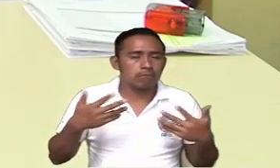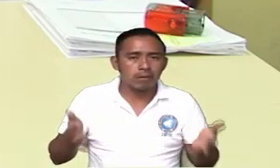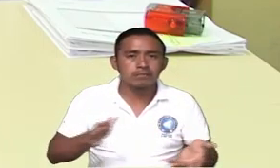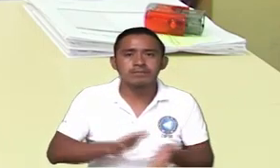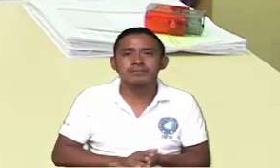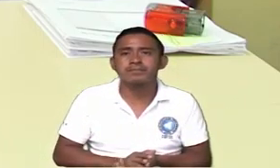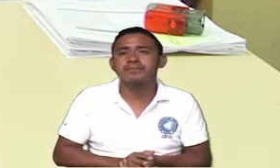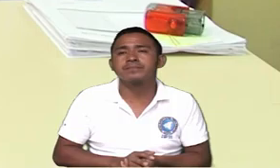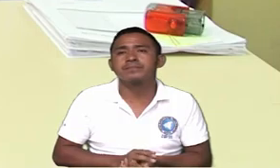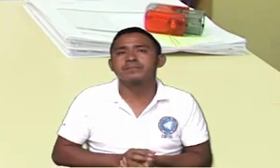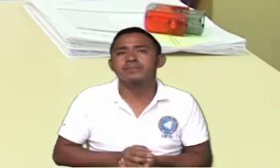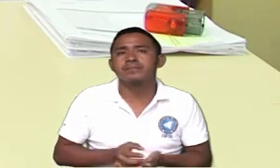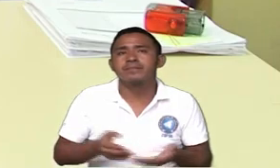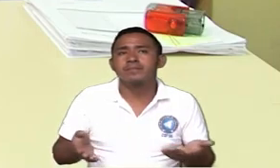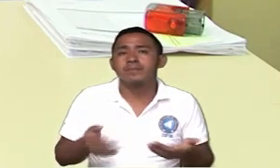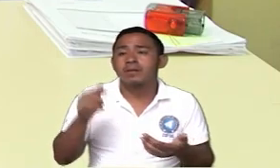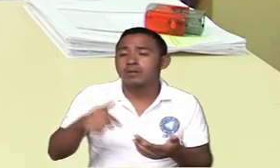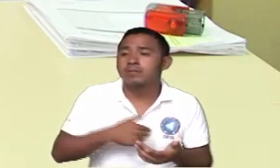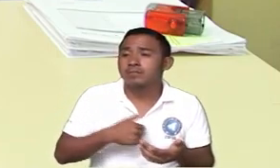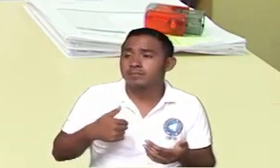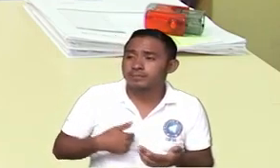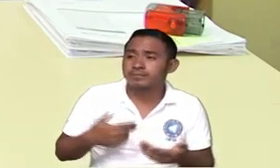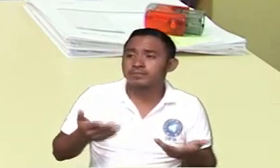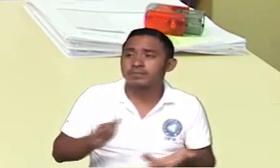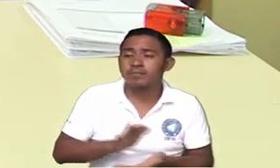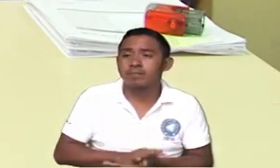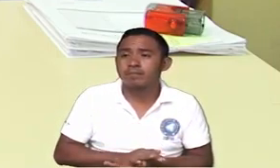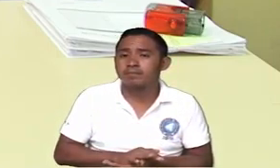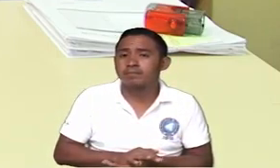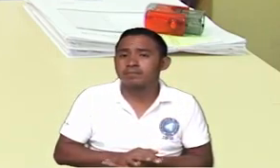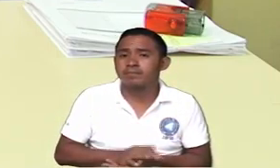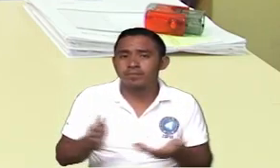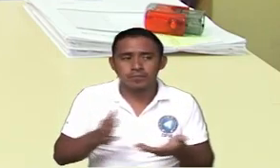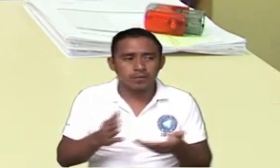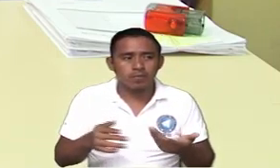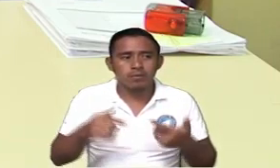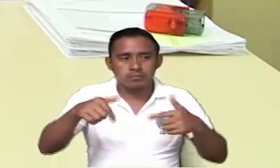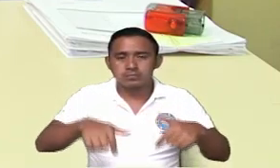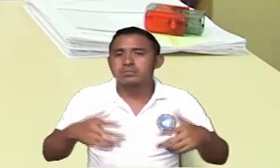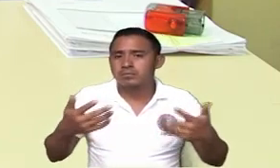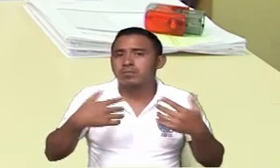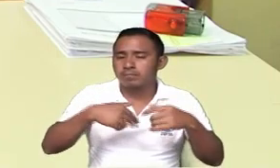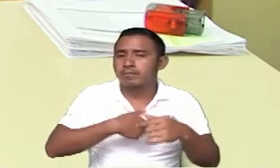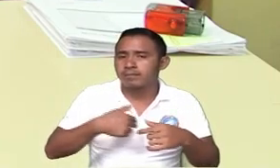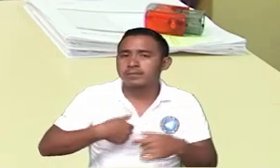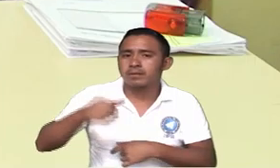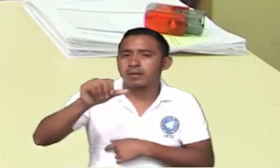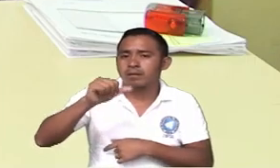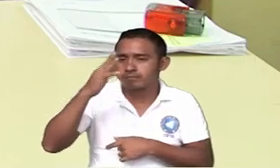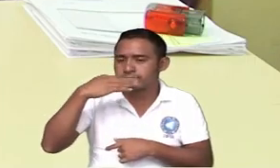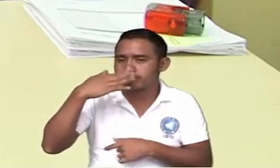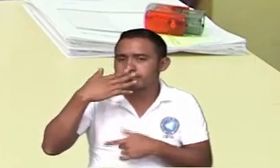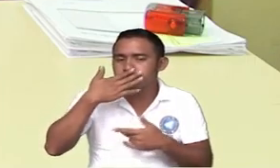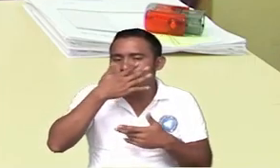un refresco, esto va a provocar resequedad en nuestra boca y por consiguiente provoca mal aliento. ¿Es